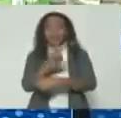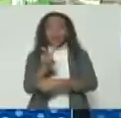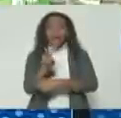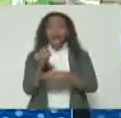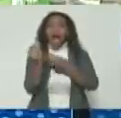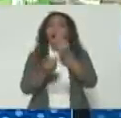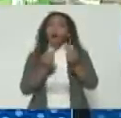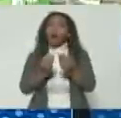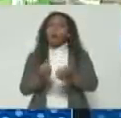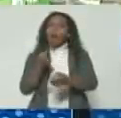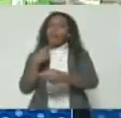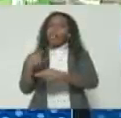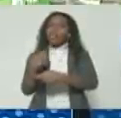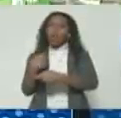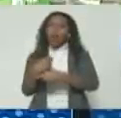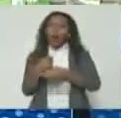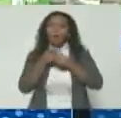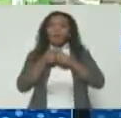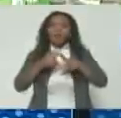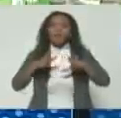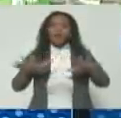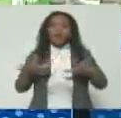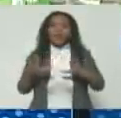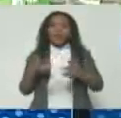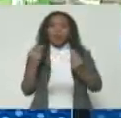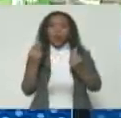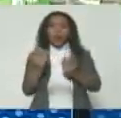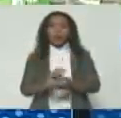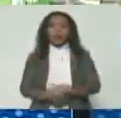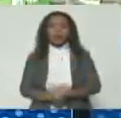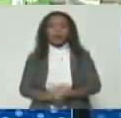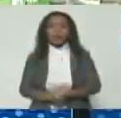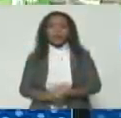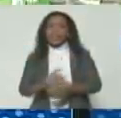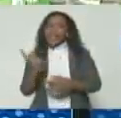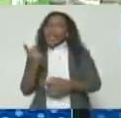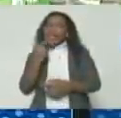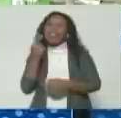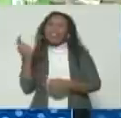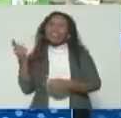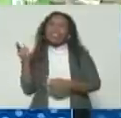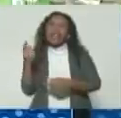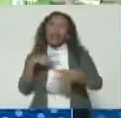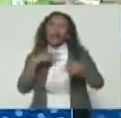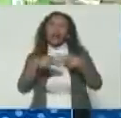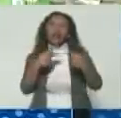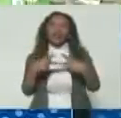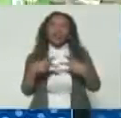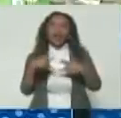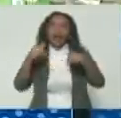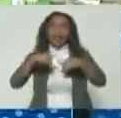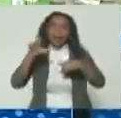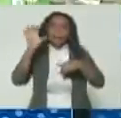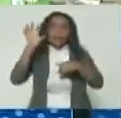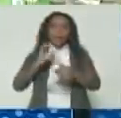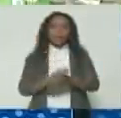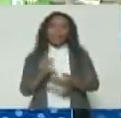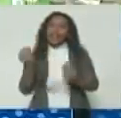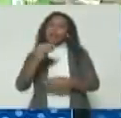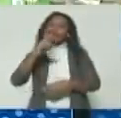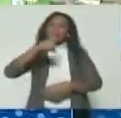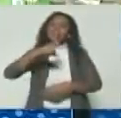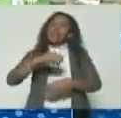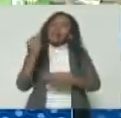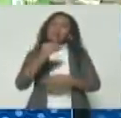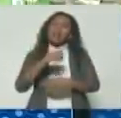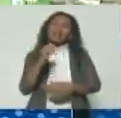la inversión y la distribución de los créditos? ¿Qué dicen los productores en el país? ¿Qué más necesitan? Señora